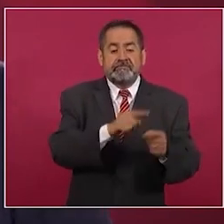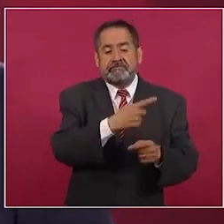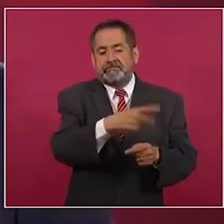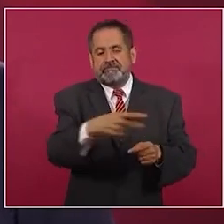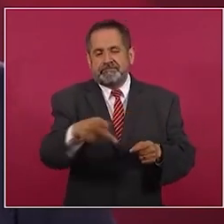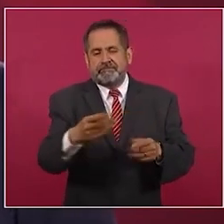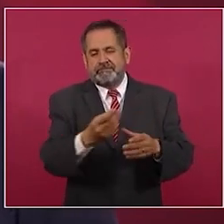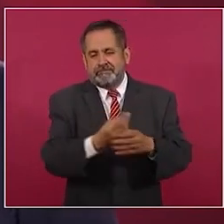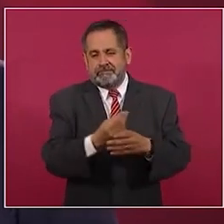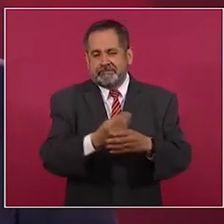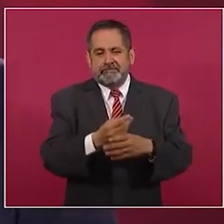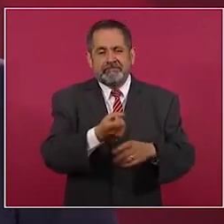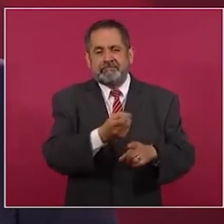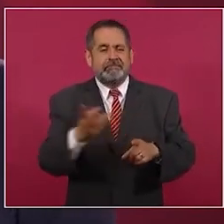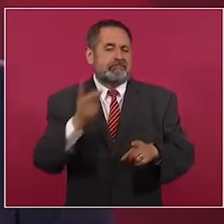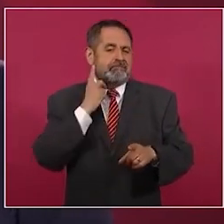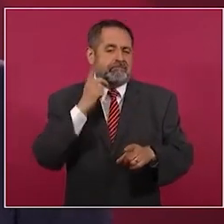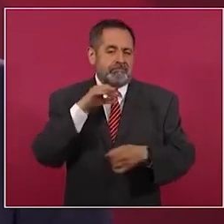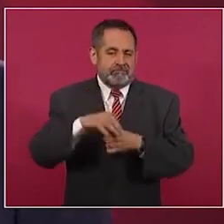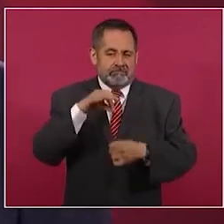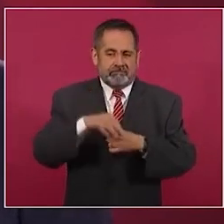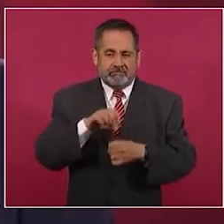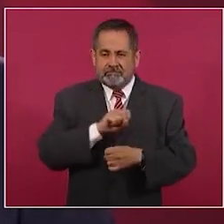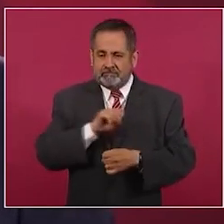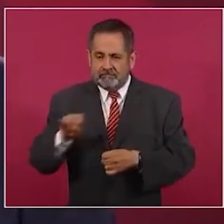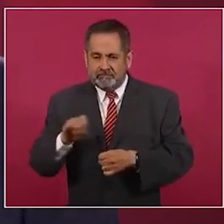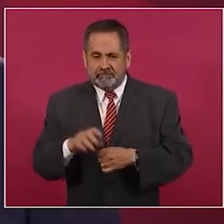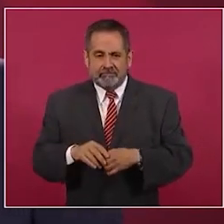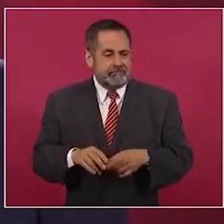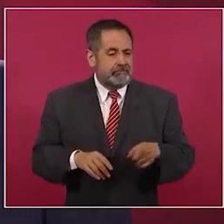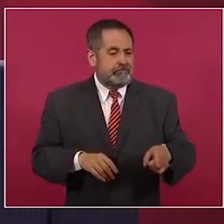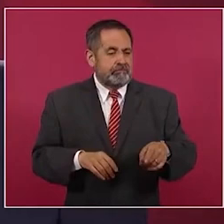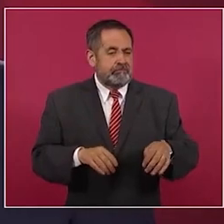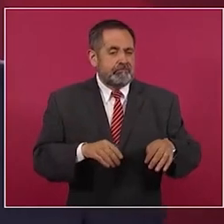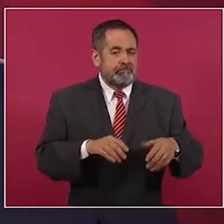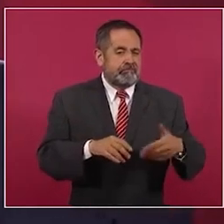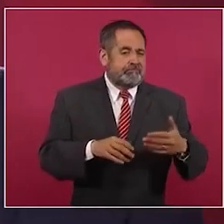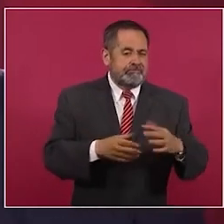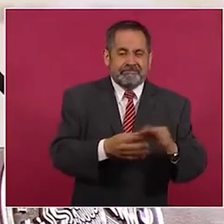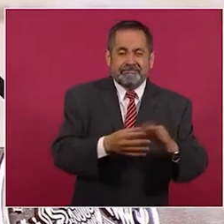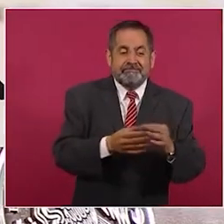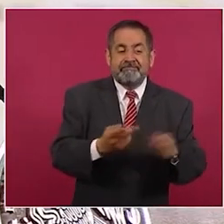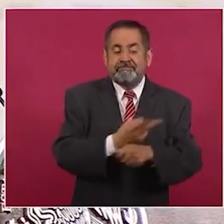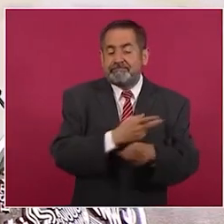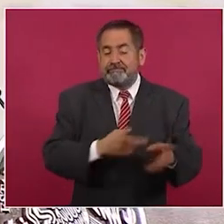a los que no hicieron su trabajo completo, porque